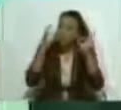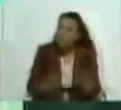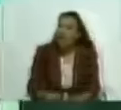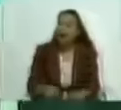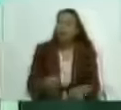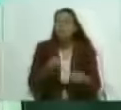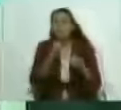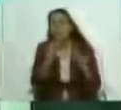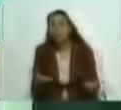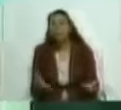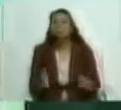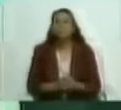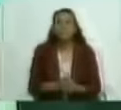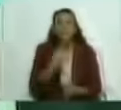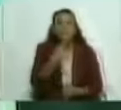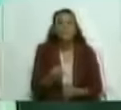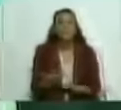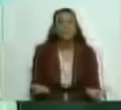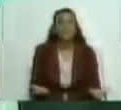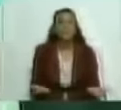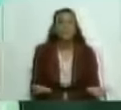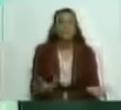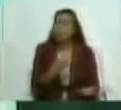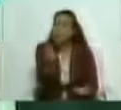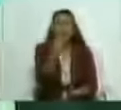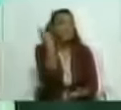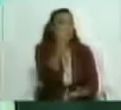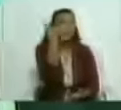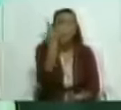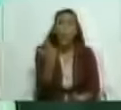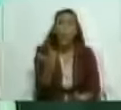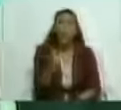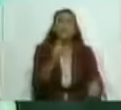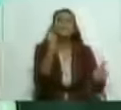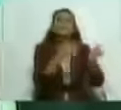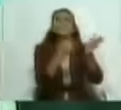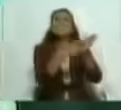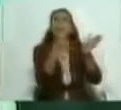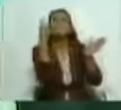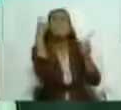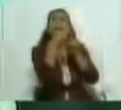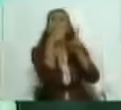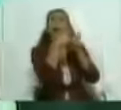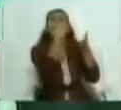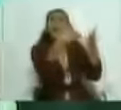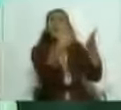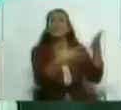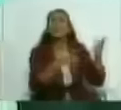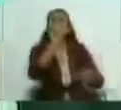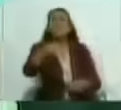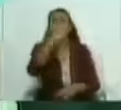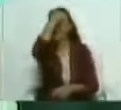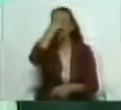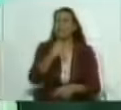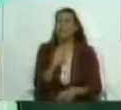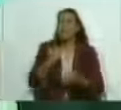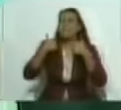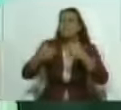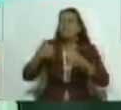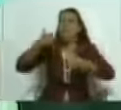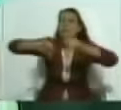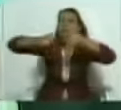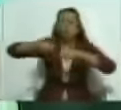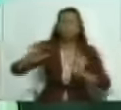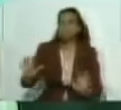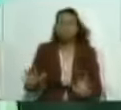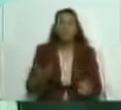bueno, es decirle, no es solamente señalar, como algunos dicen, que si estoy habilitado o no, no,